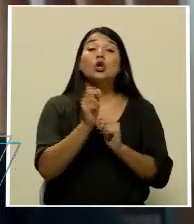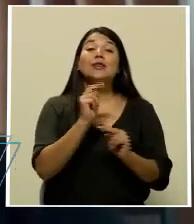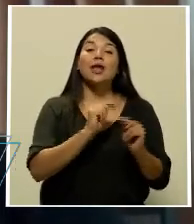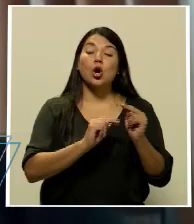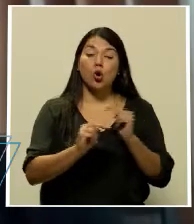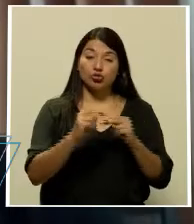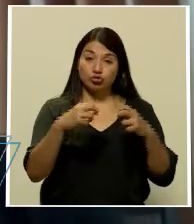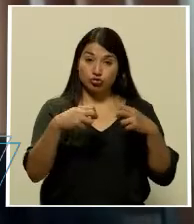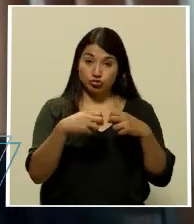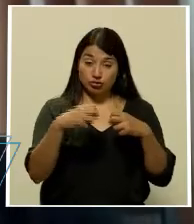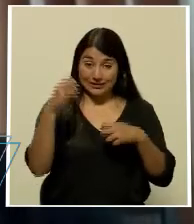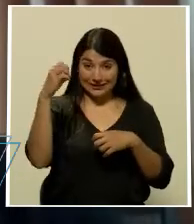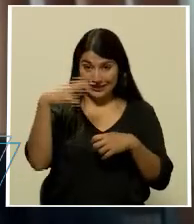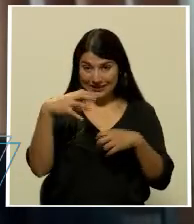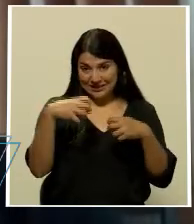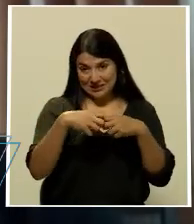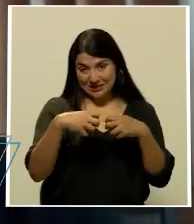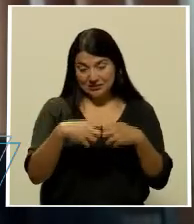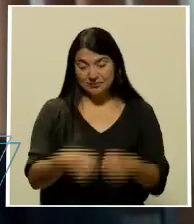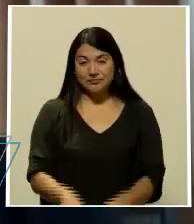de electricidad.